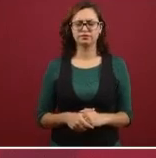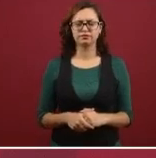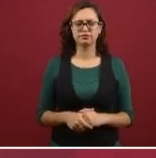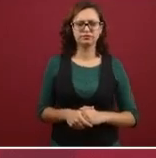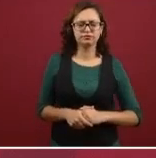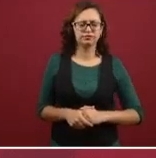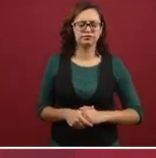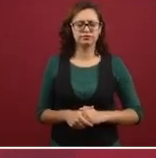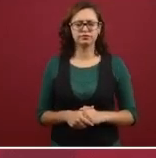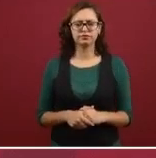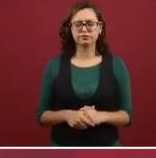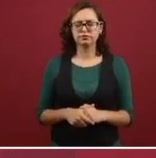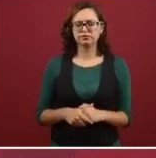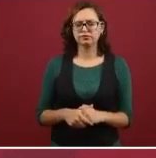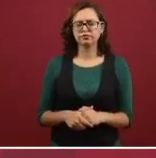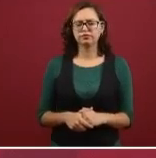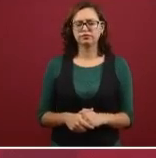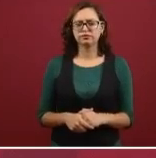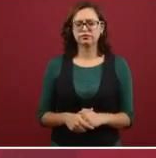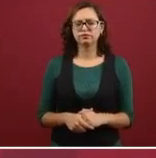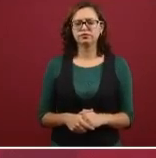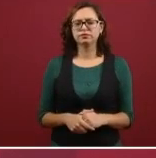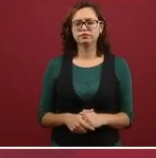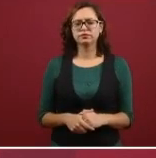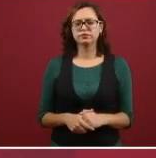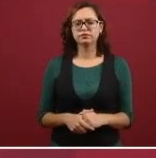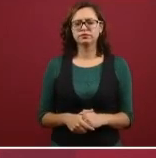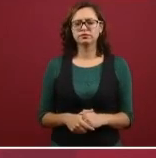pedí que hicieran un